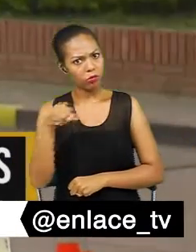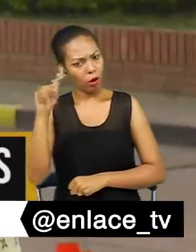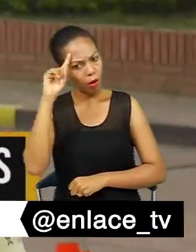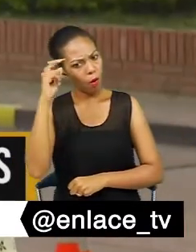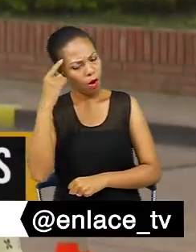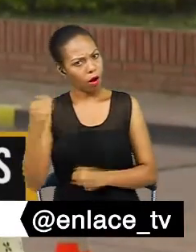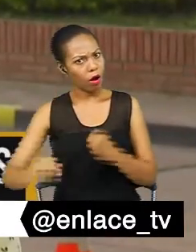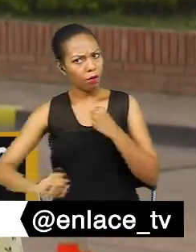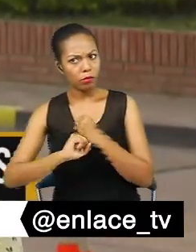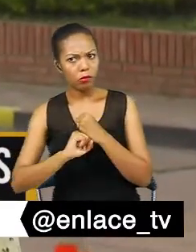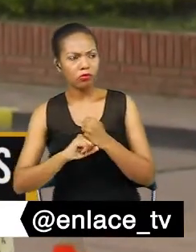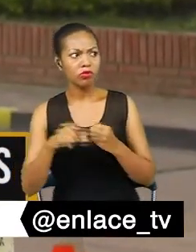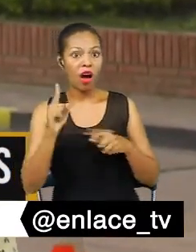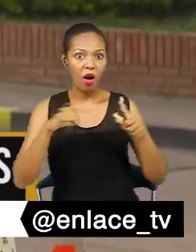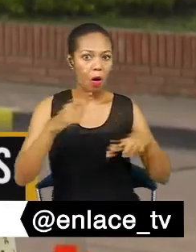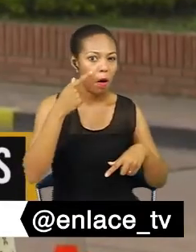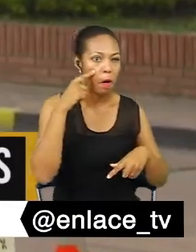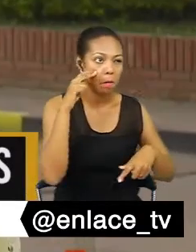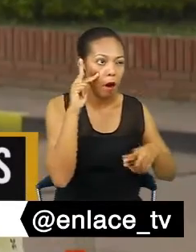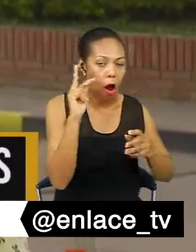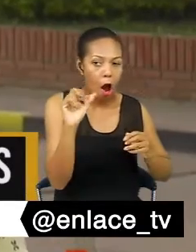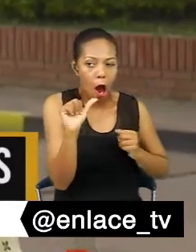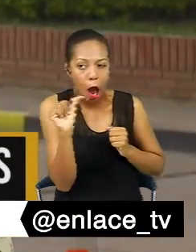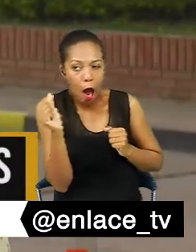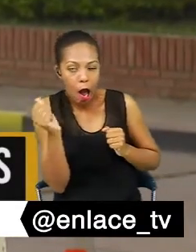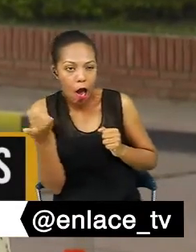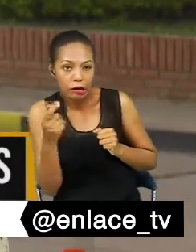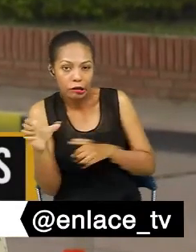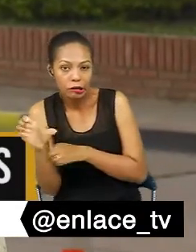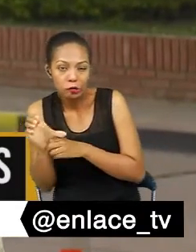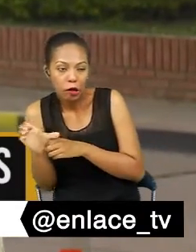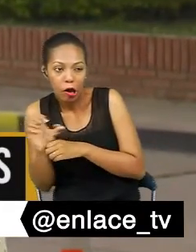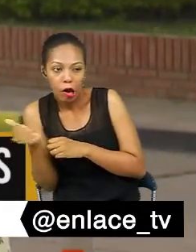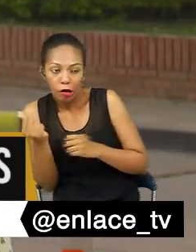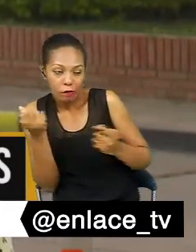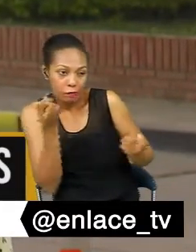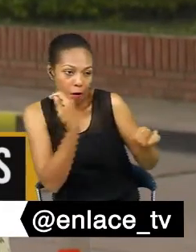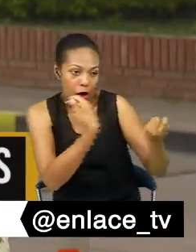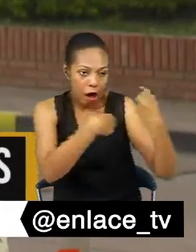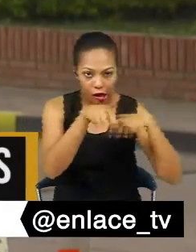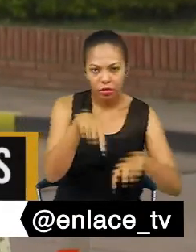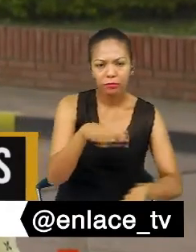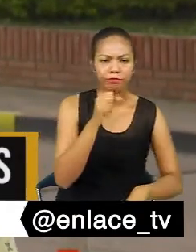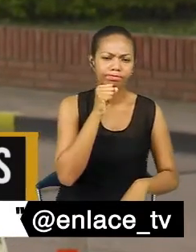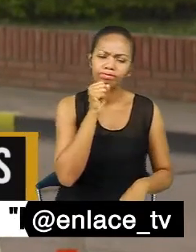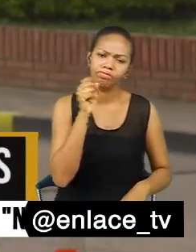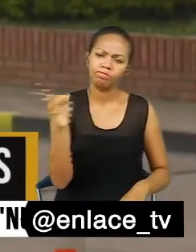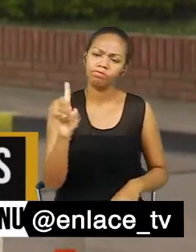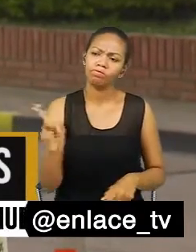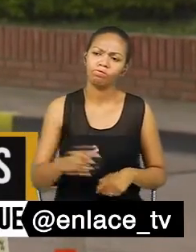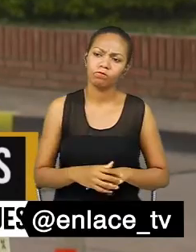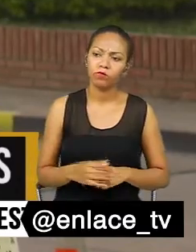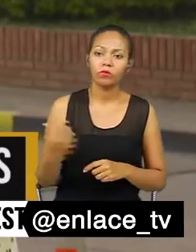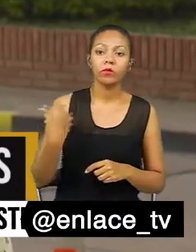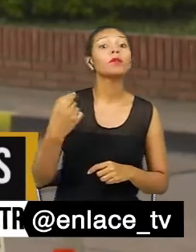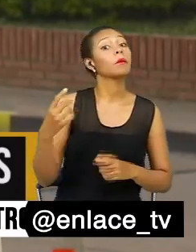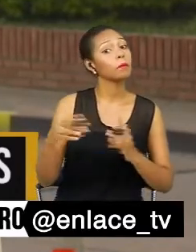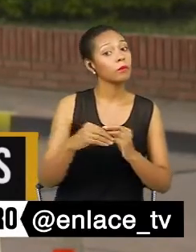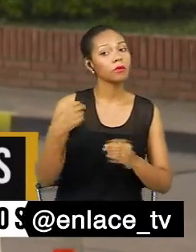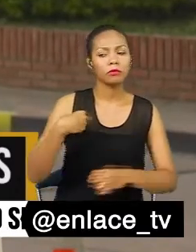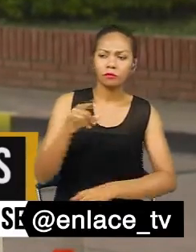a carnes clandestinas que entran a la ciudad se refiere. Pues vamos a estar constantemente en reunión, vamos a estar haciéndole un seguimiento a todo lo